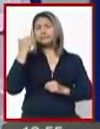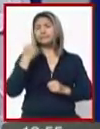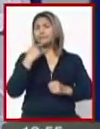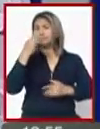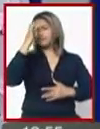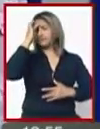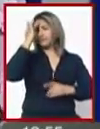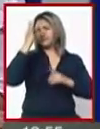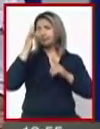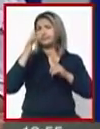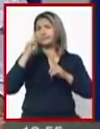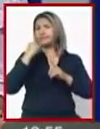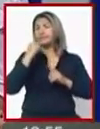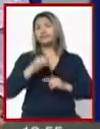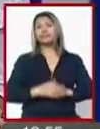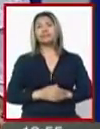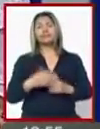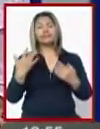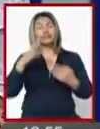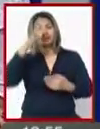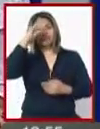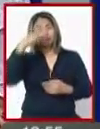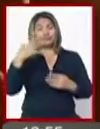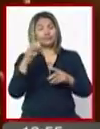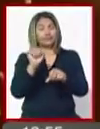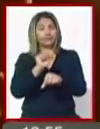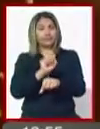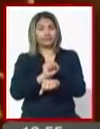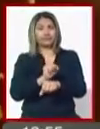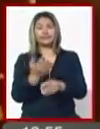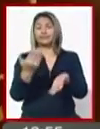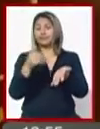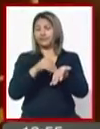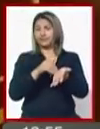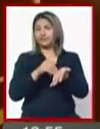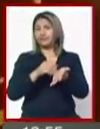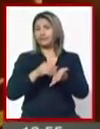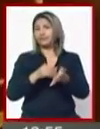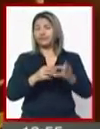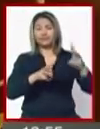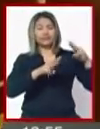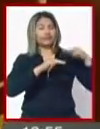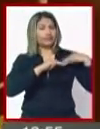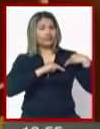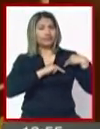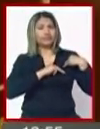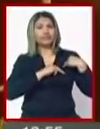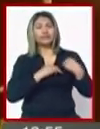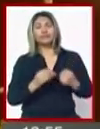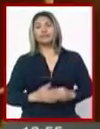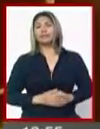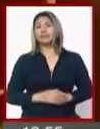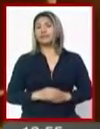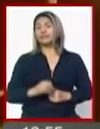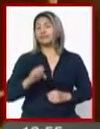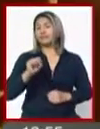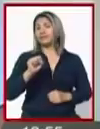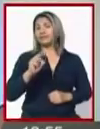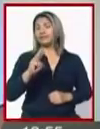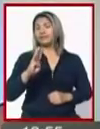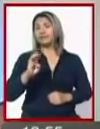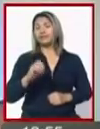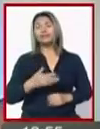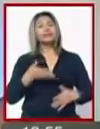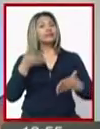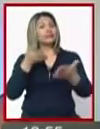en estado de gestación. El mismo ya ha sido arrestado. Nuevamente otro miembro de las Fuerzas Armadas con el grado de subteniente es